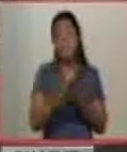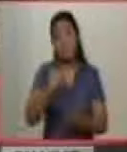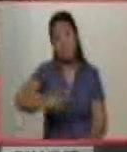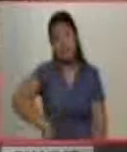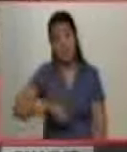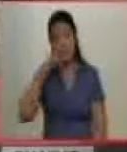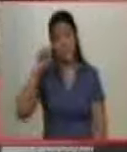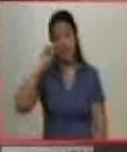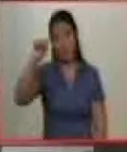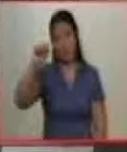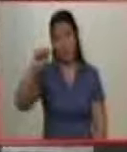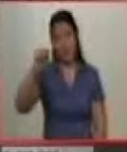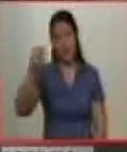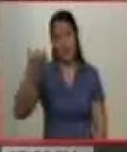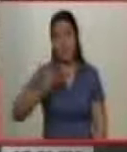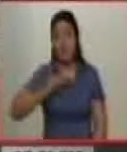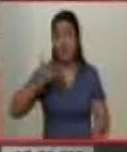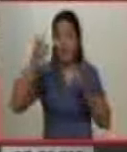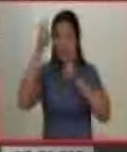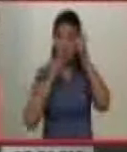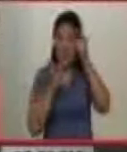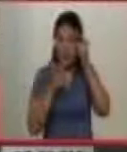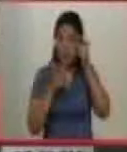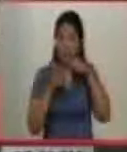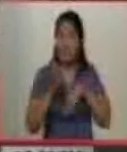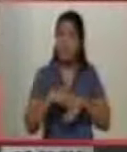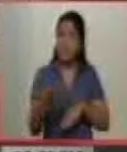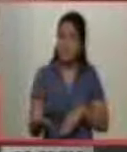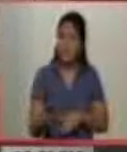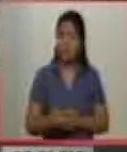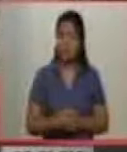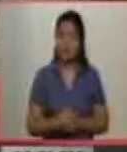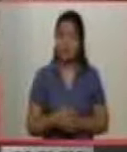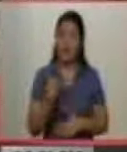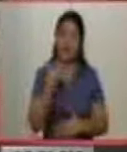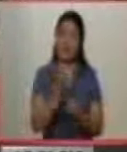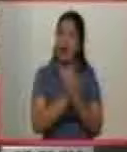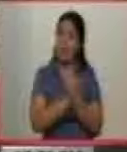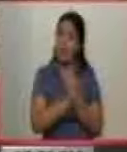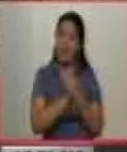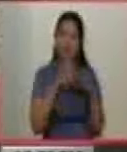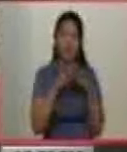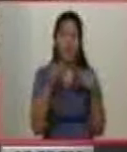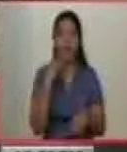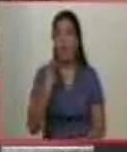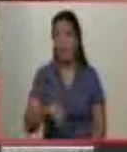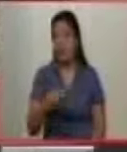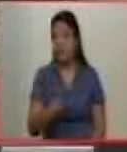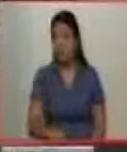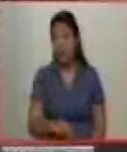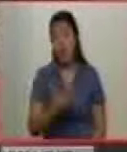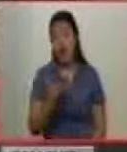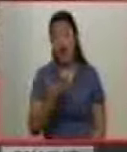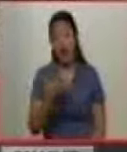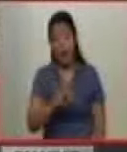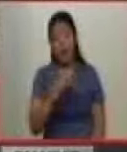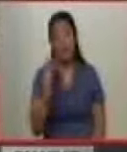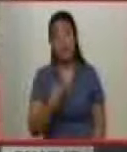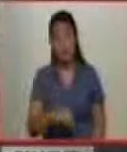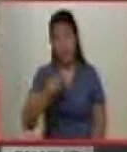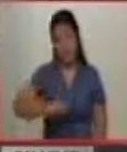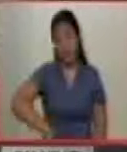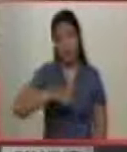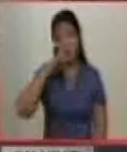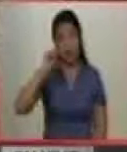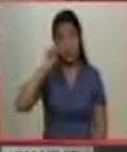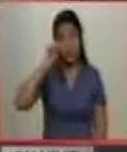Maduro con el legado del comandante Chávez, que es por ello y por ese amor que le tiene la juventud, que le tiene a la juventud el presidente Nicolás Maduro